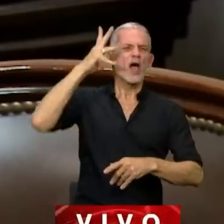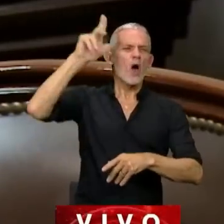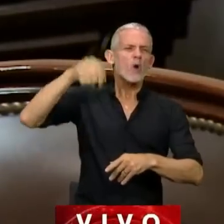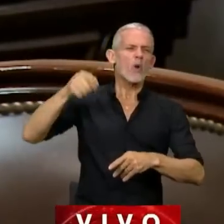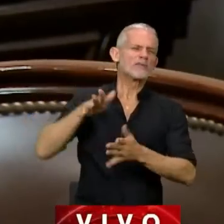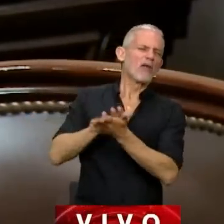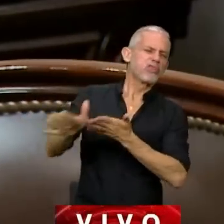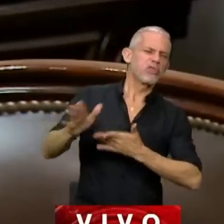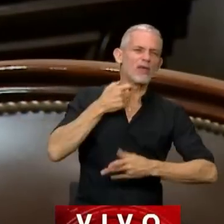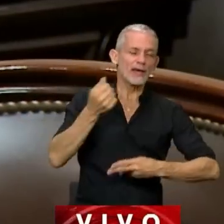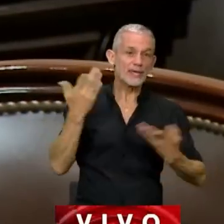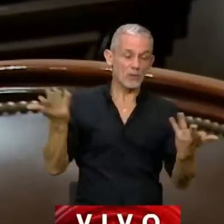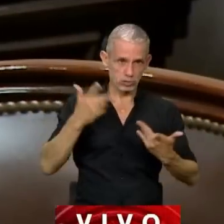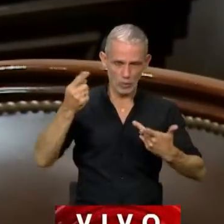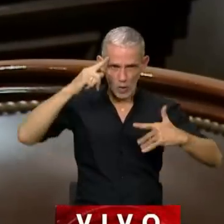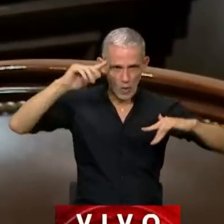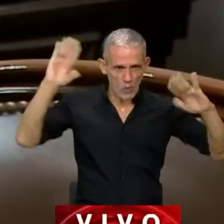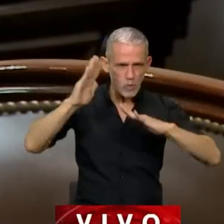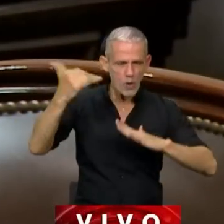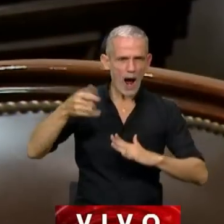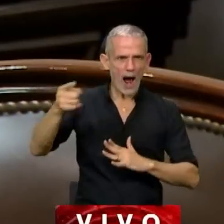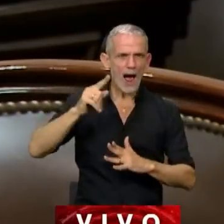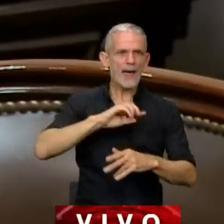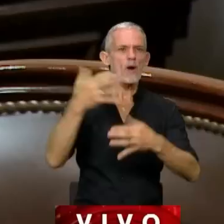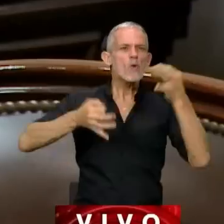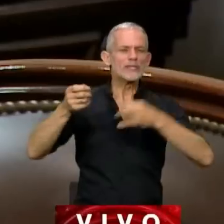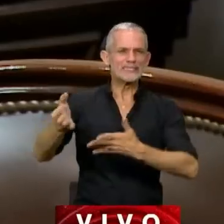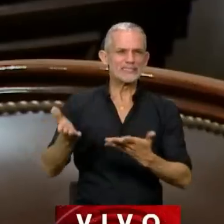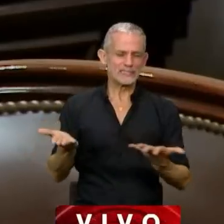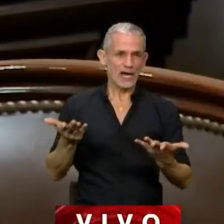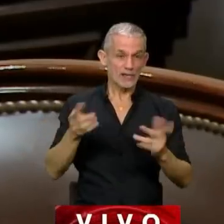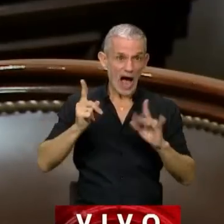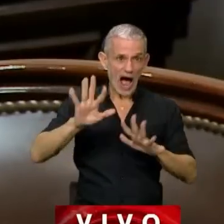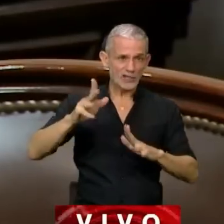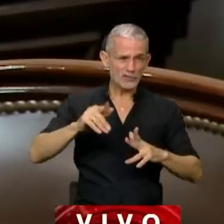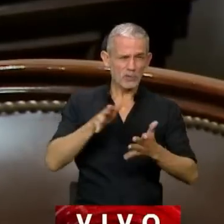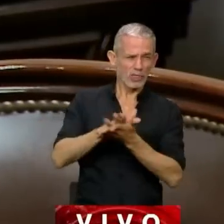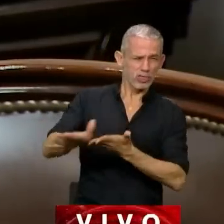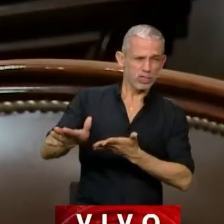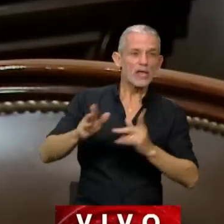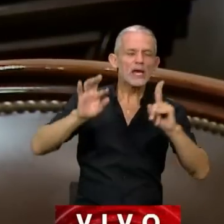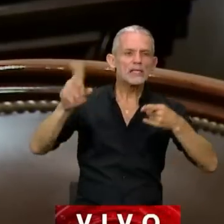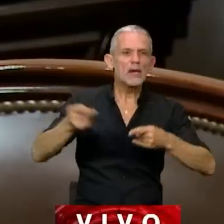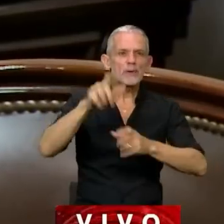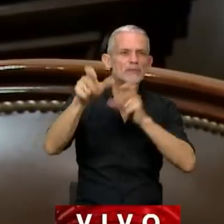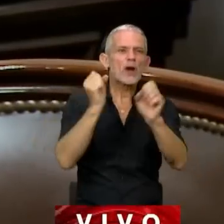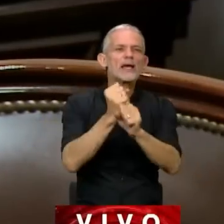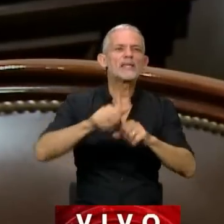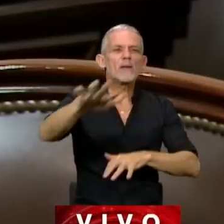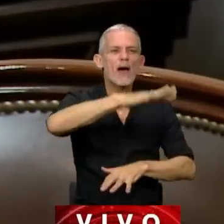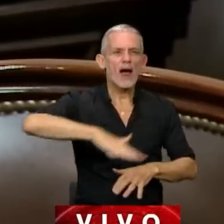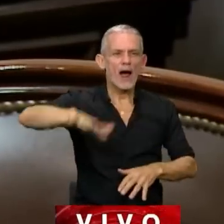darse cuenta del estrépito que les generan, y que en el atropello atropellan a los